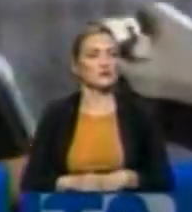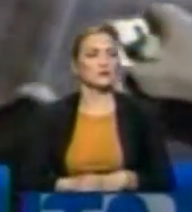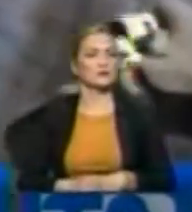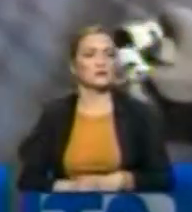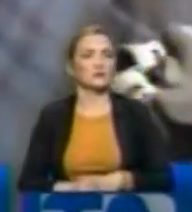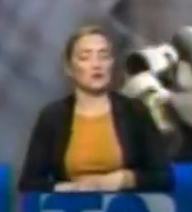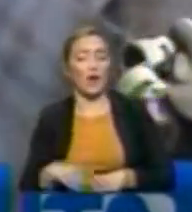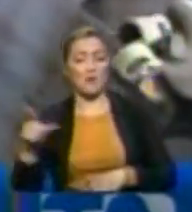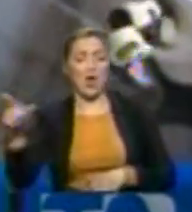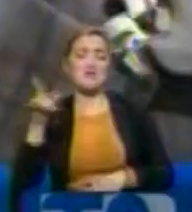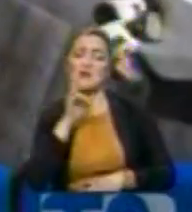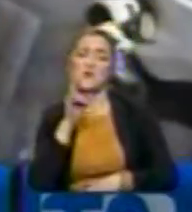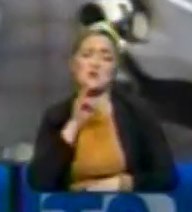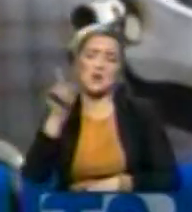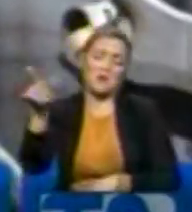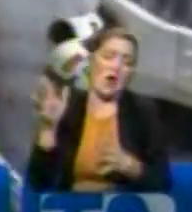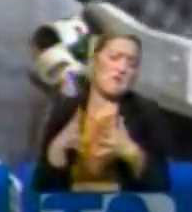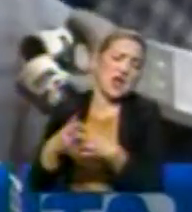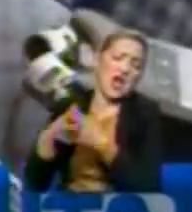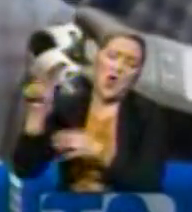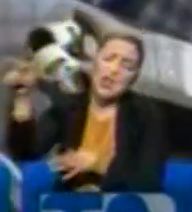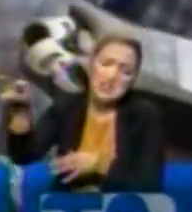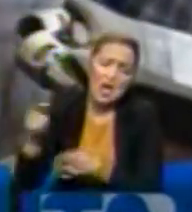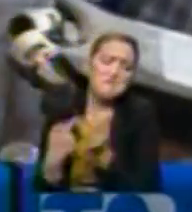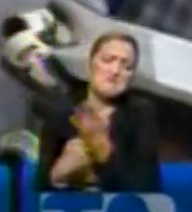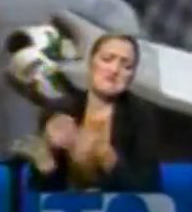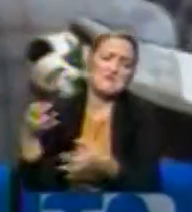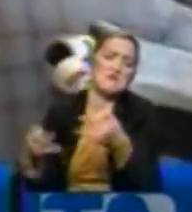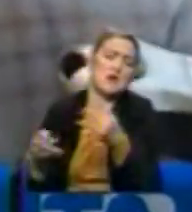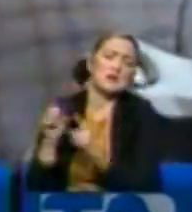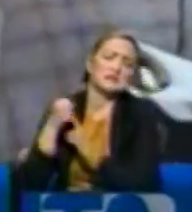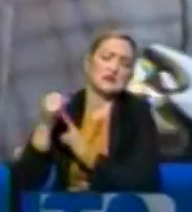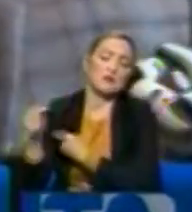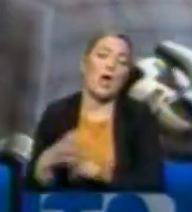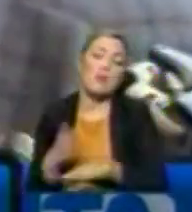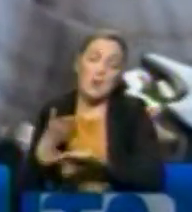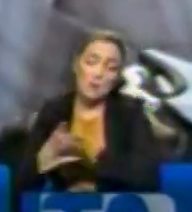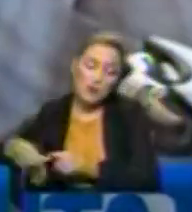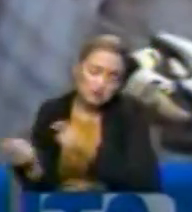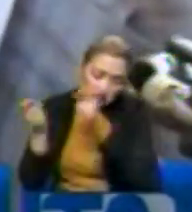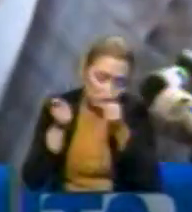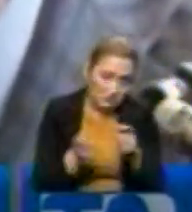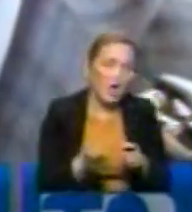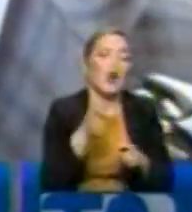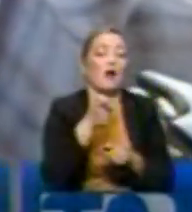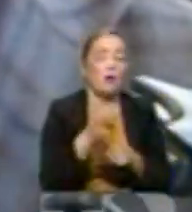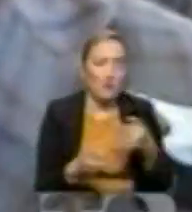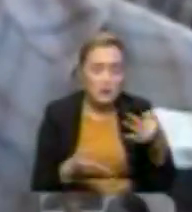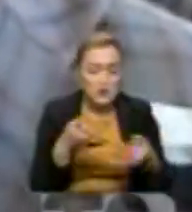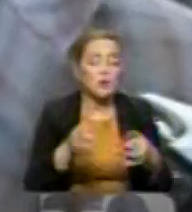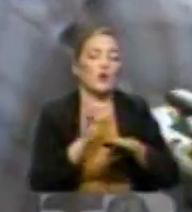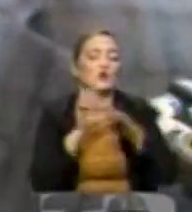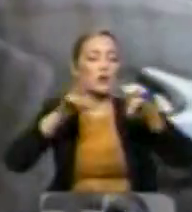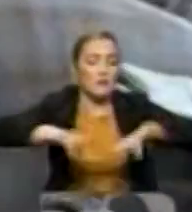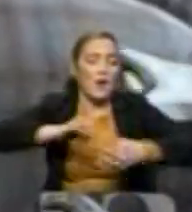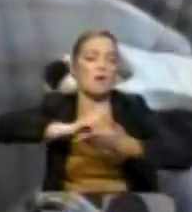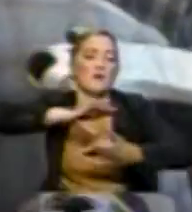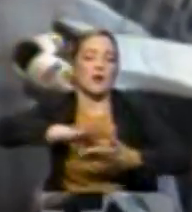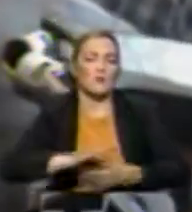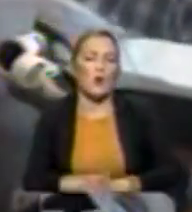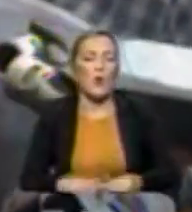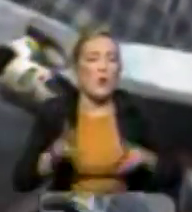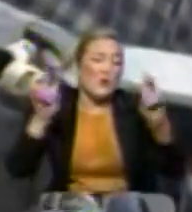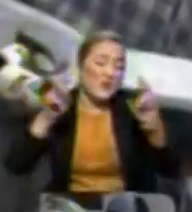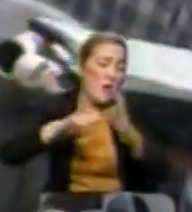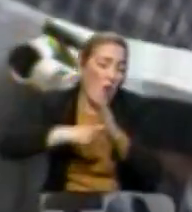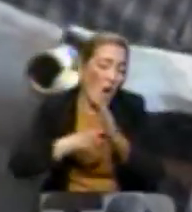sistema judicial norteamericano y que deberá ser tratado también en el sistema judicial ecuatoriano en lo que competa. No es un tema que tiene que ver